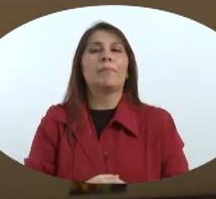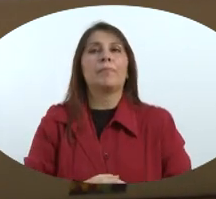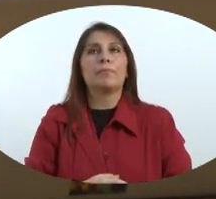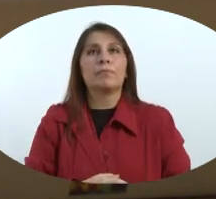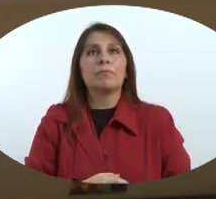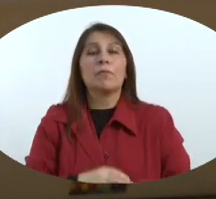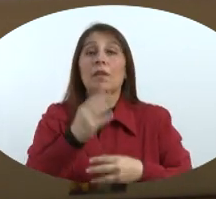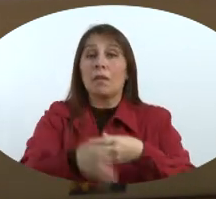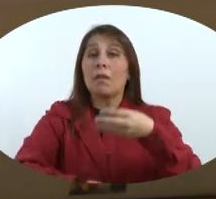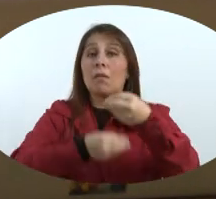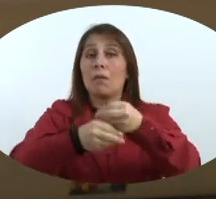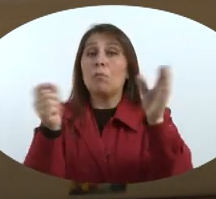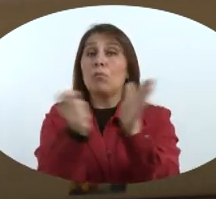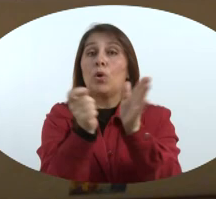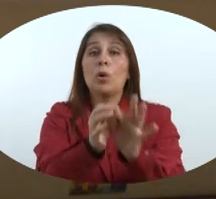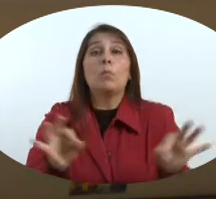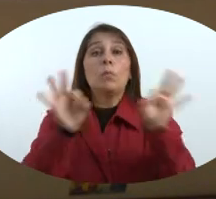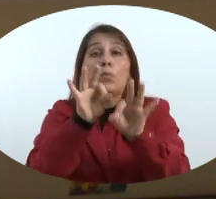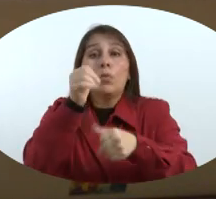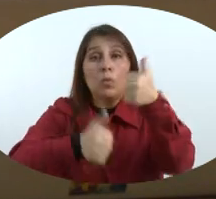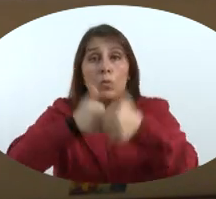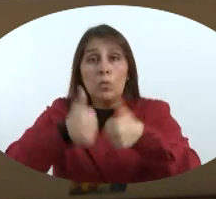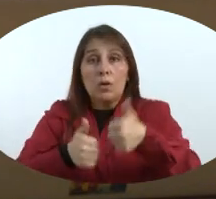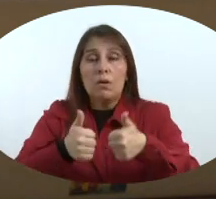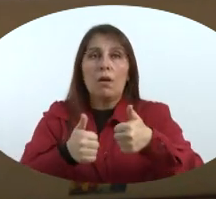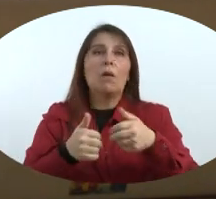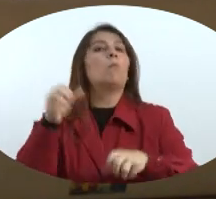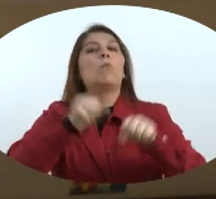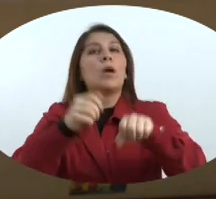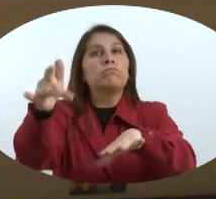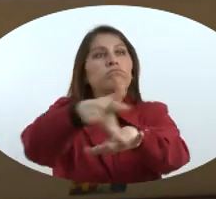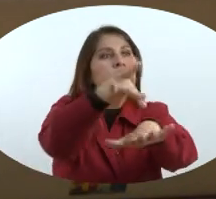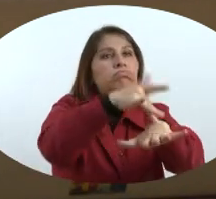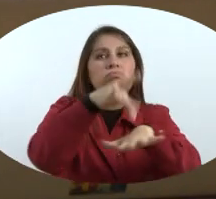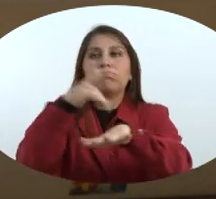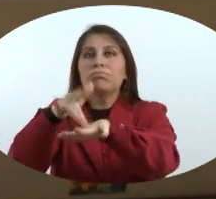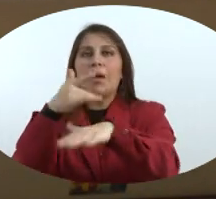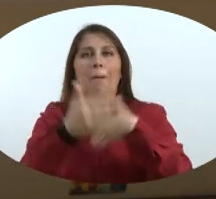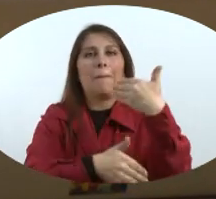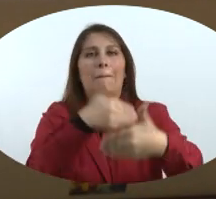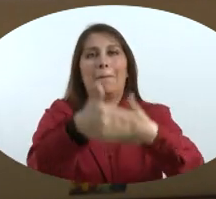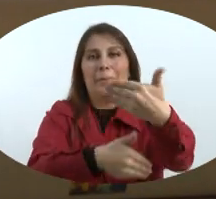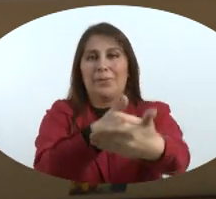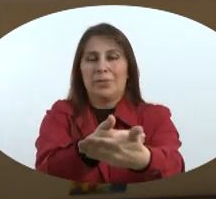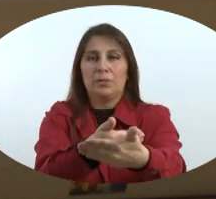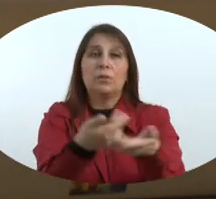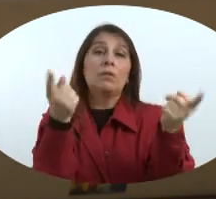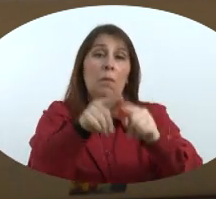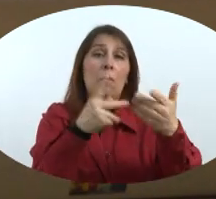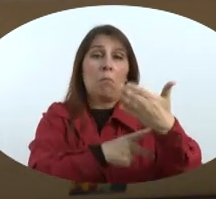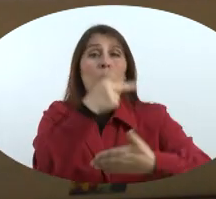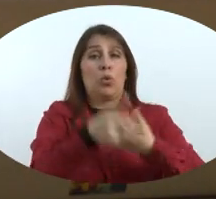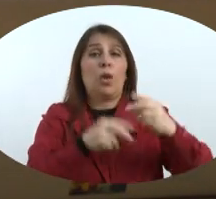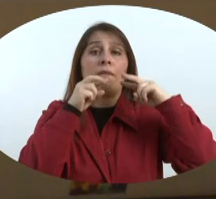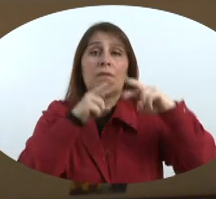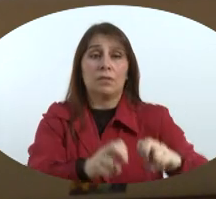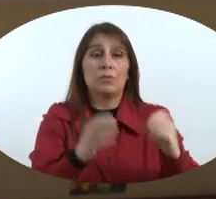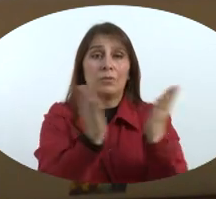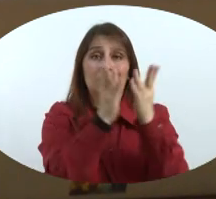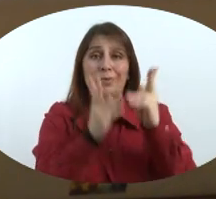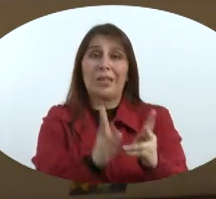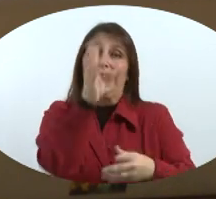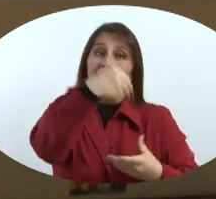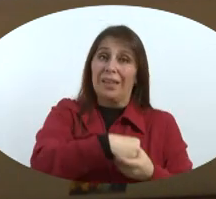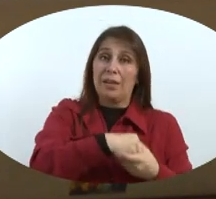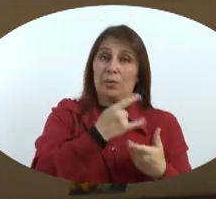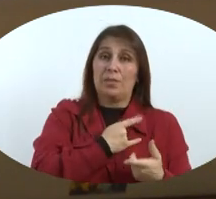de eso es muy importante y motivar en los procesos o en los proyectos de investigación